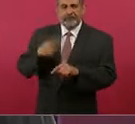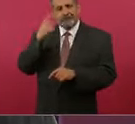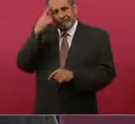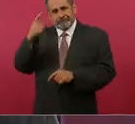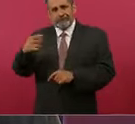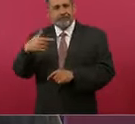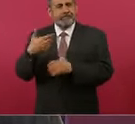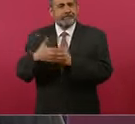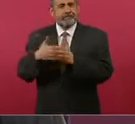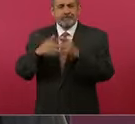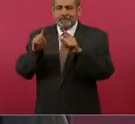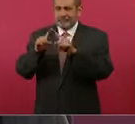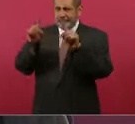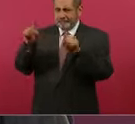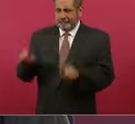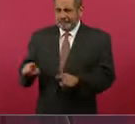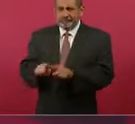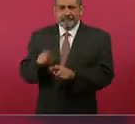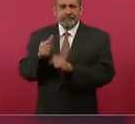2006.